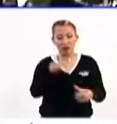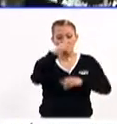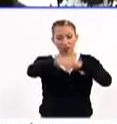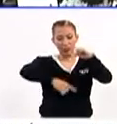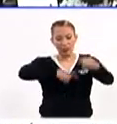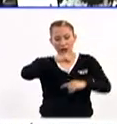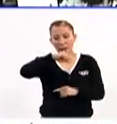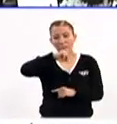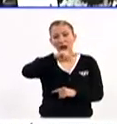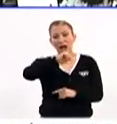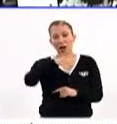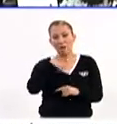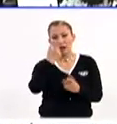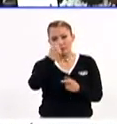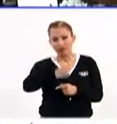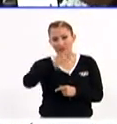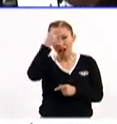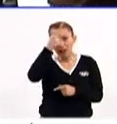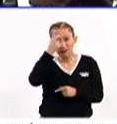Mecanum que permite tener un